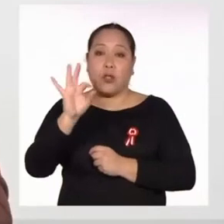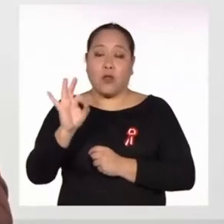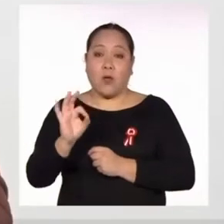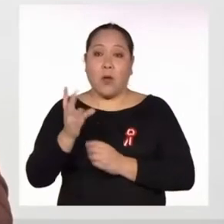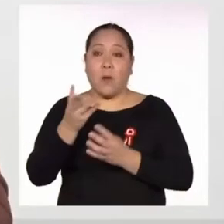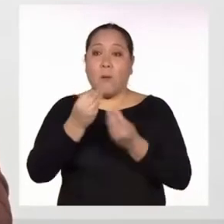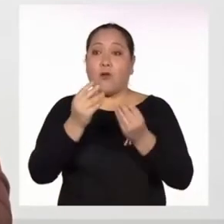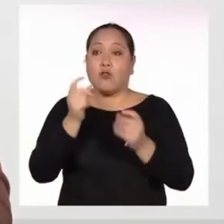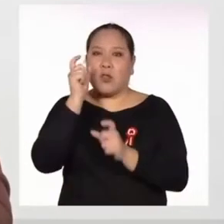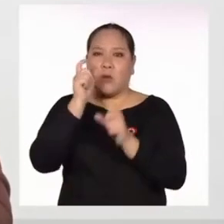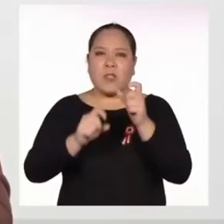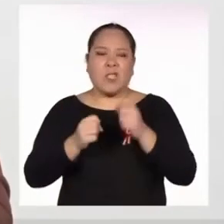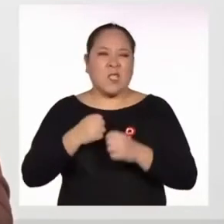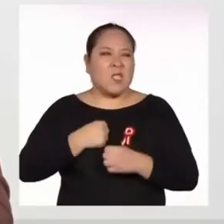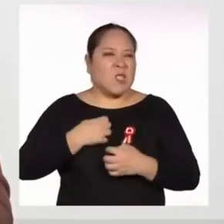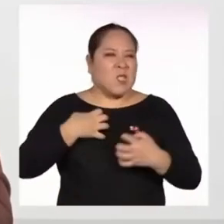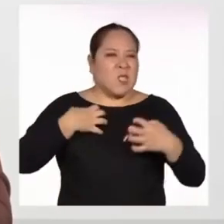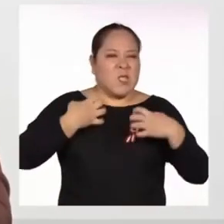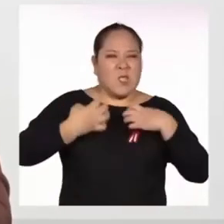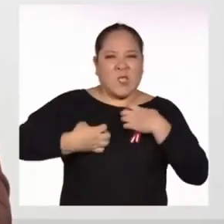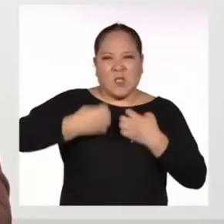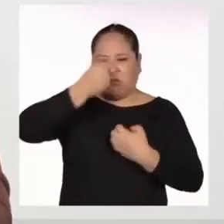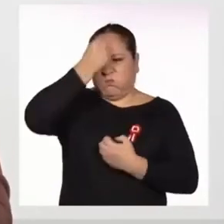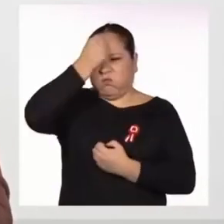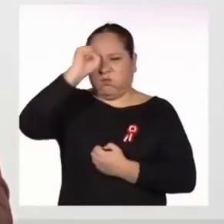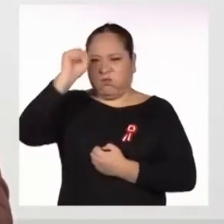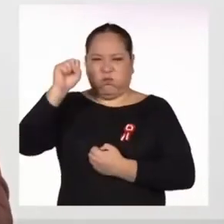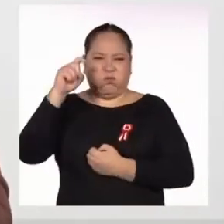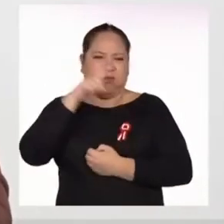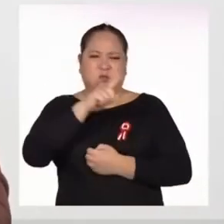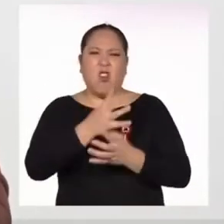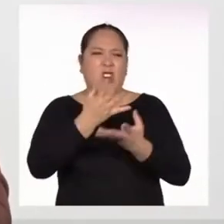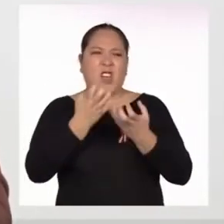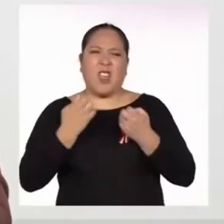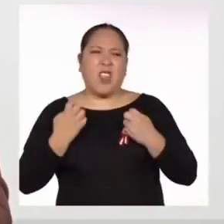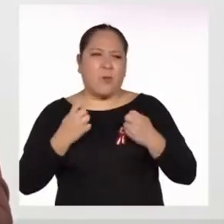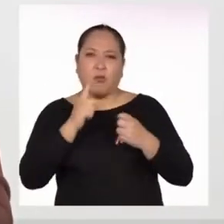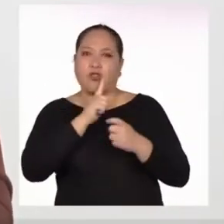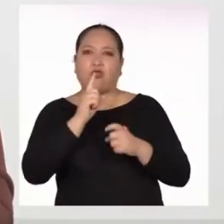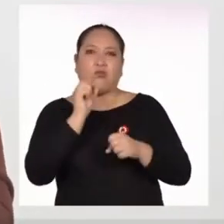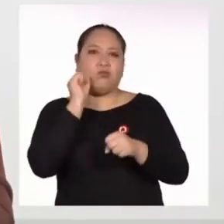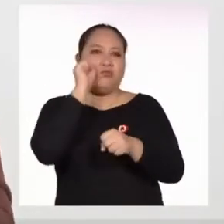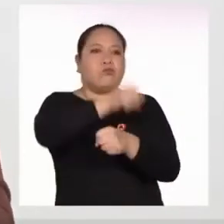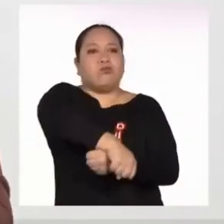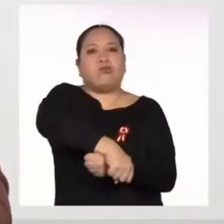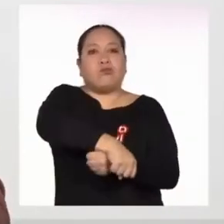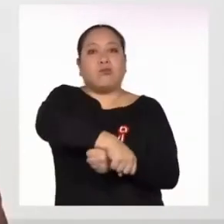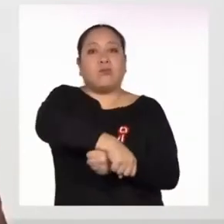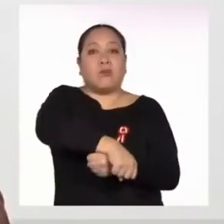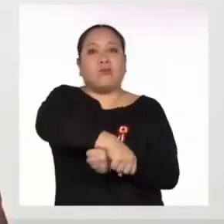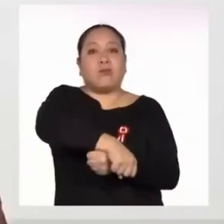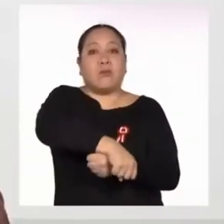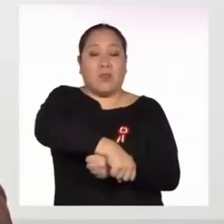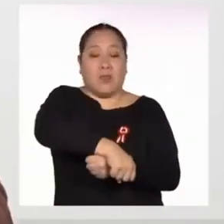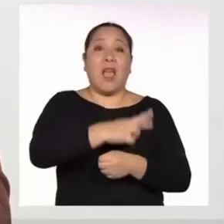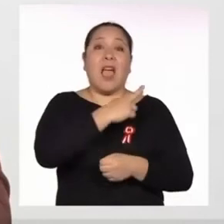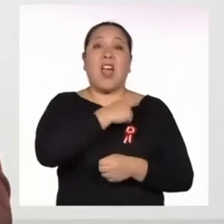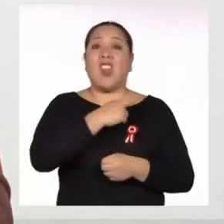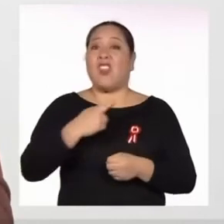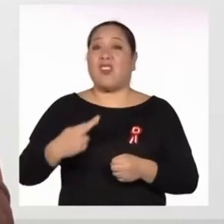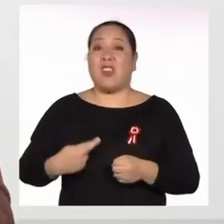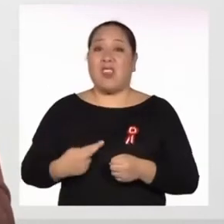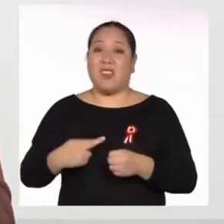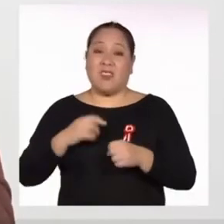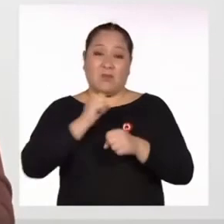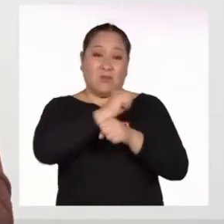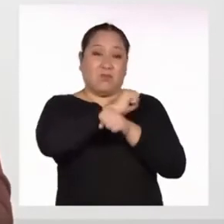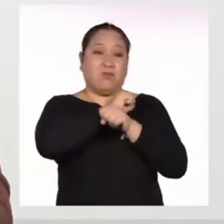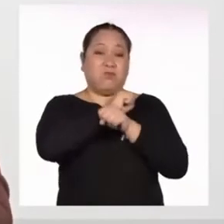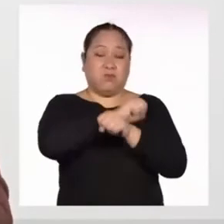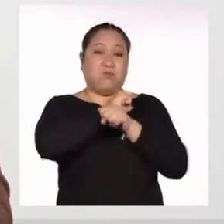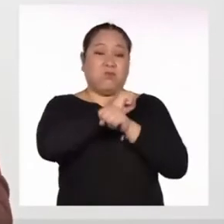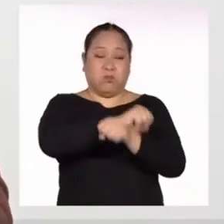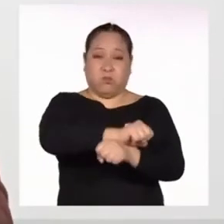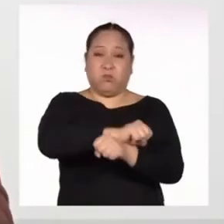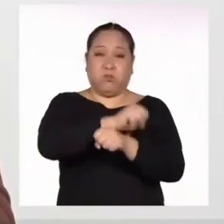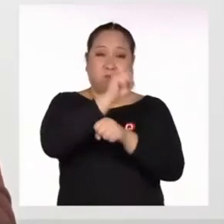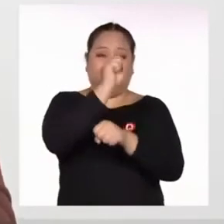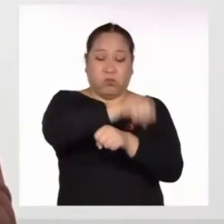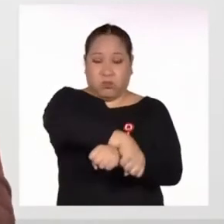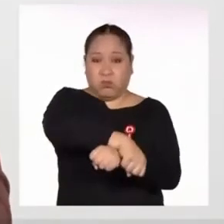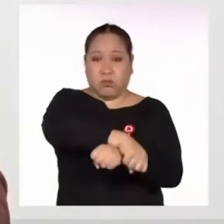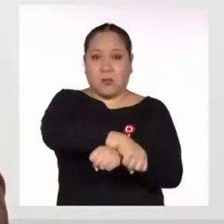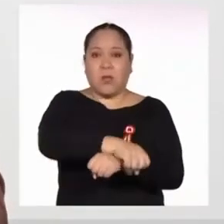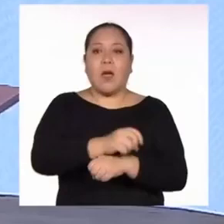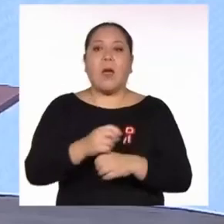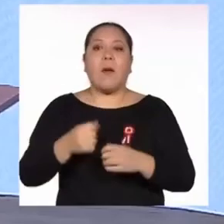se rebelaron contra el régimen de la monarquía y eligieron pelear por la por ley dadt la fraternidad